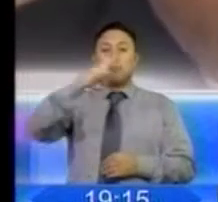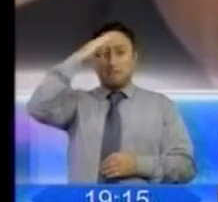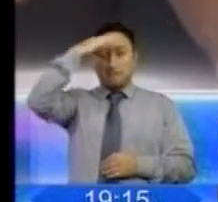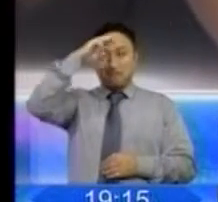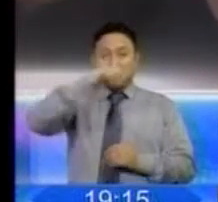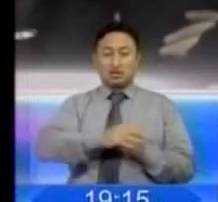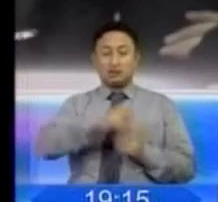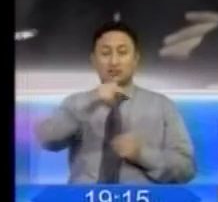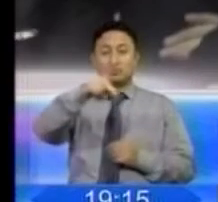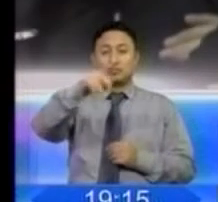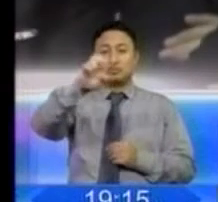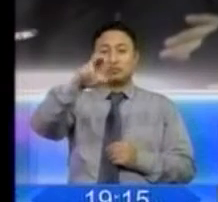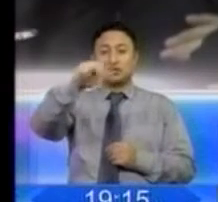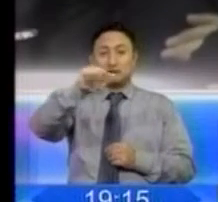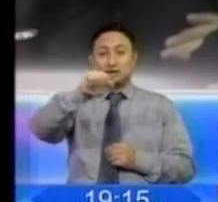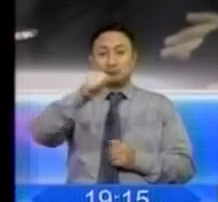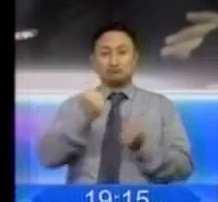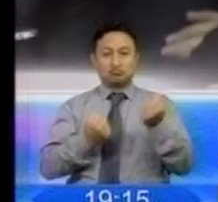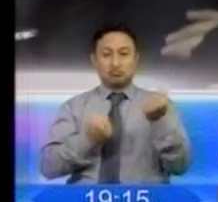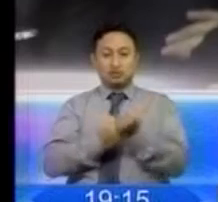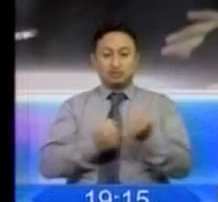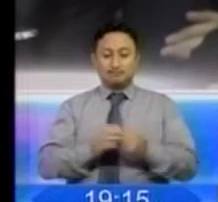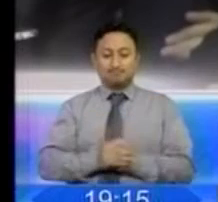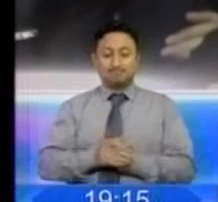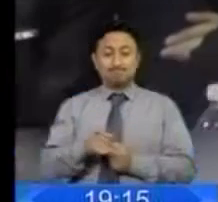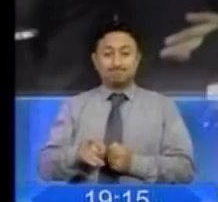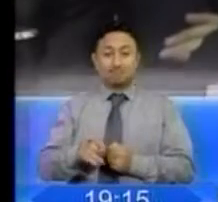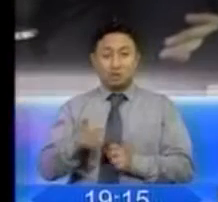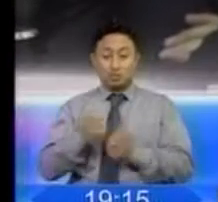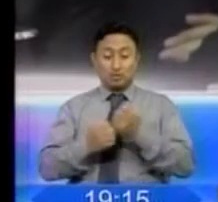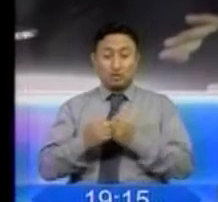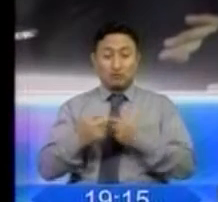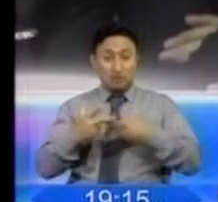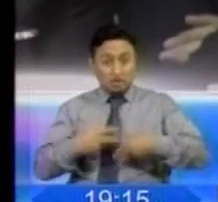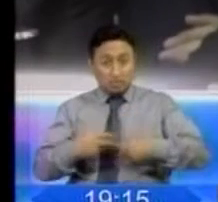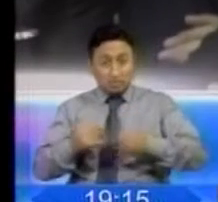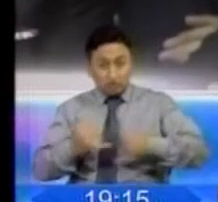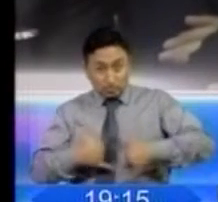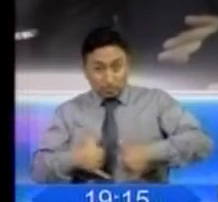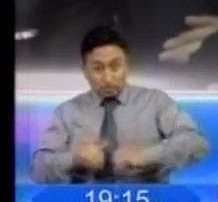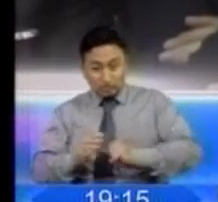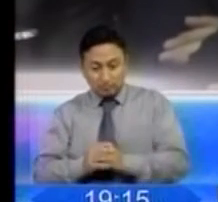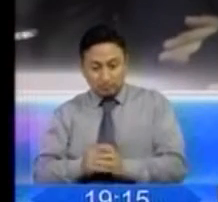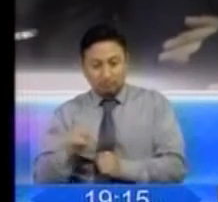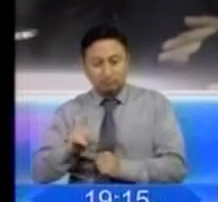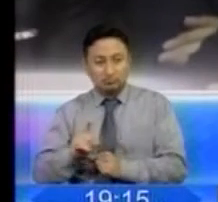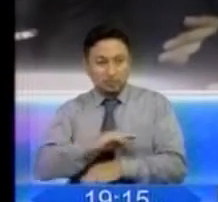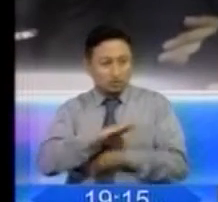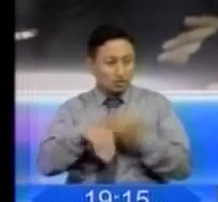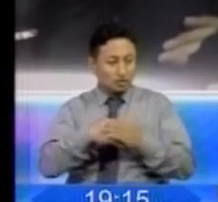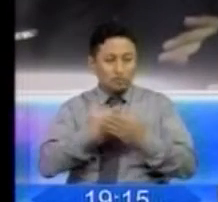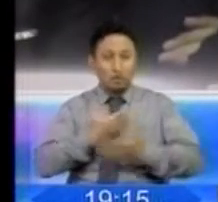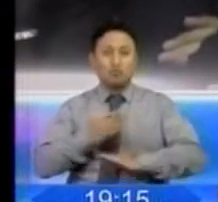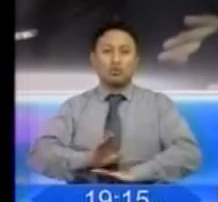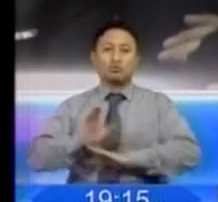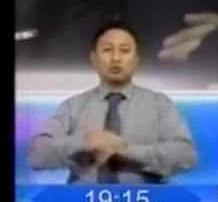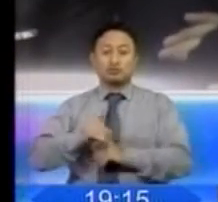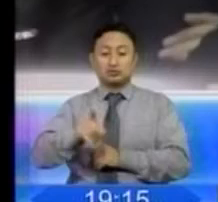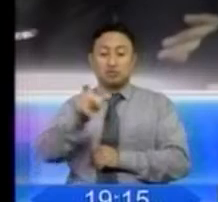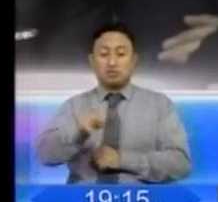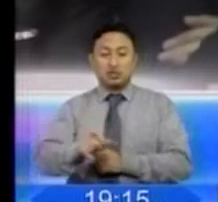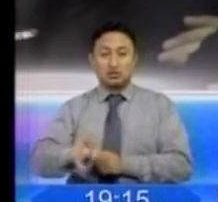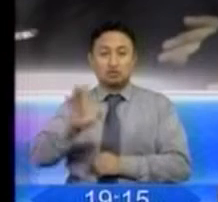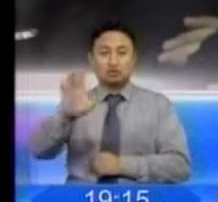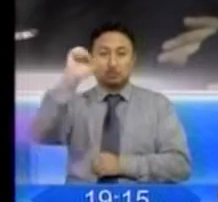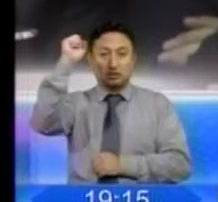Enrique Peña Nieto. Mientras este fenómeno siga ocurriendo, debemos asumir el compromiso de hacer valer los derechos